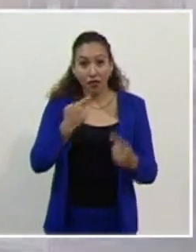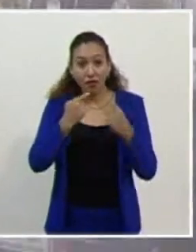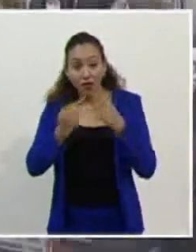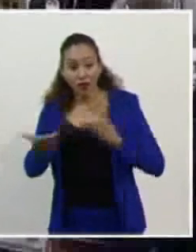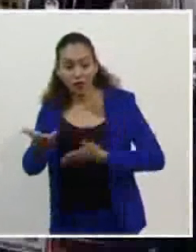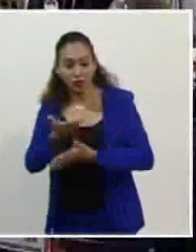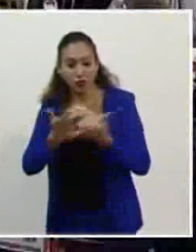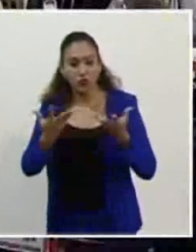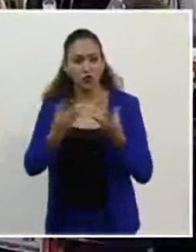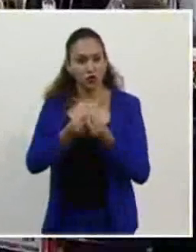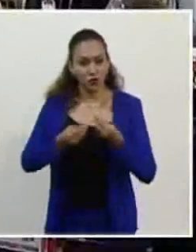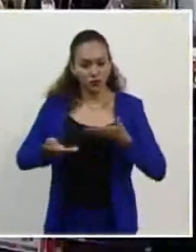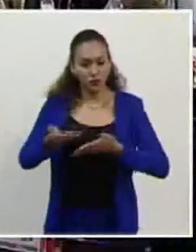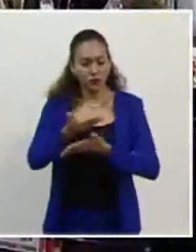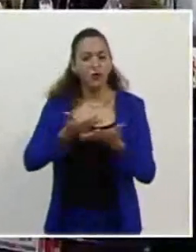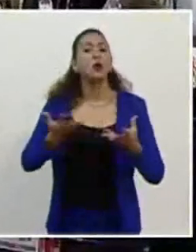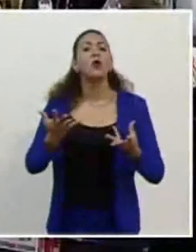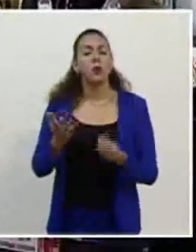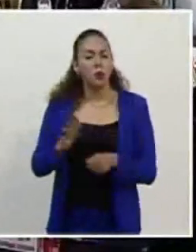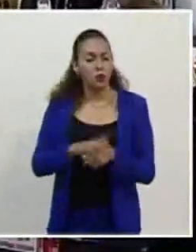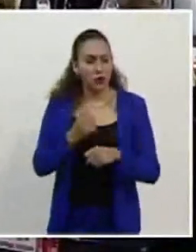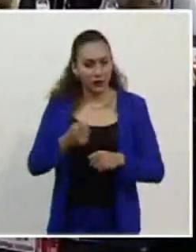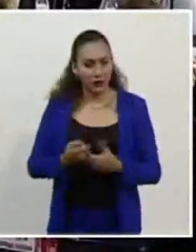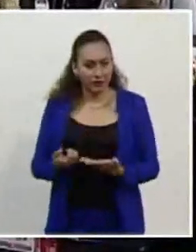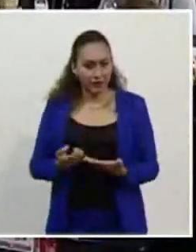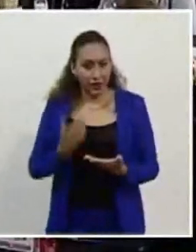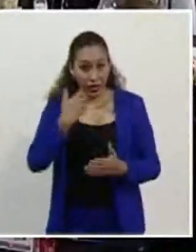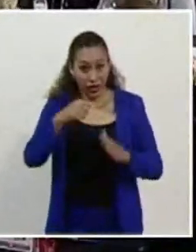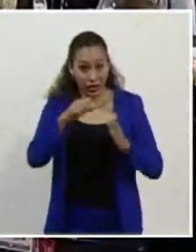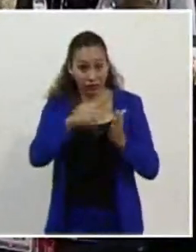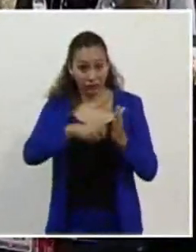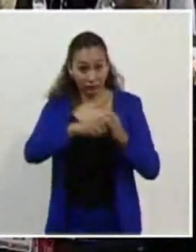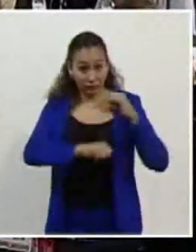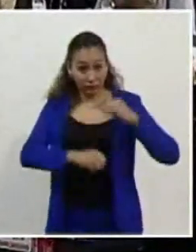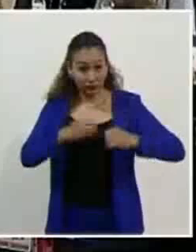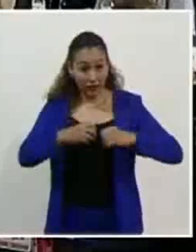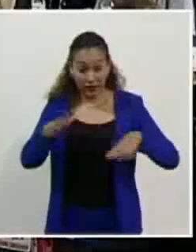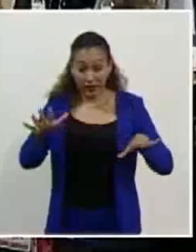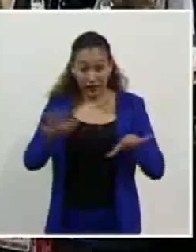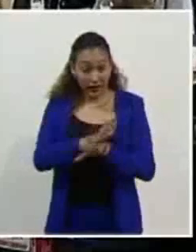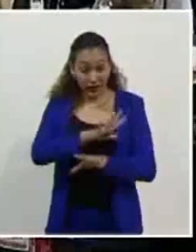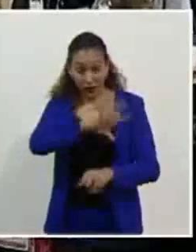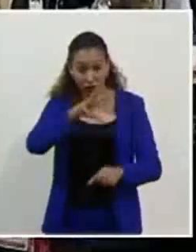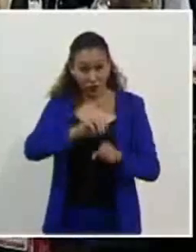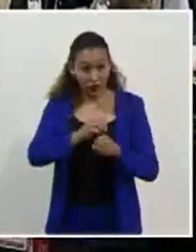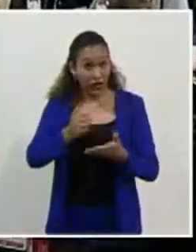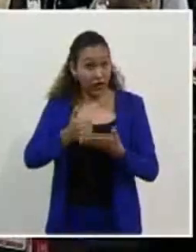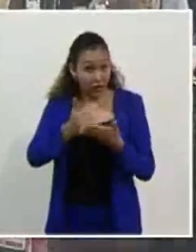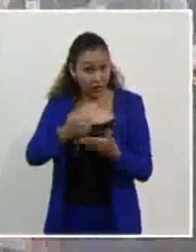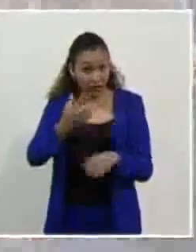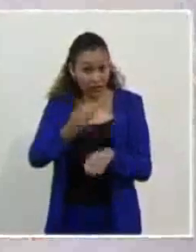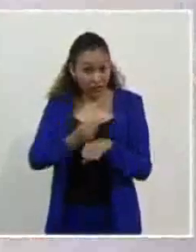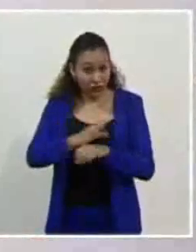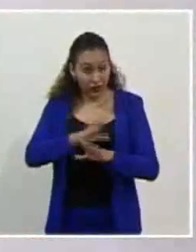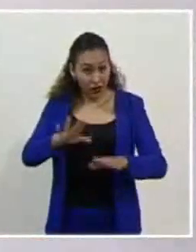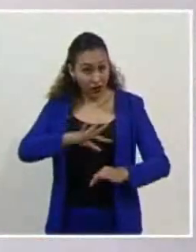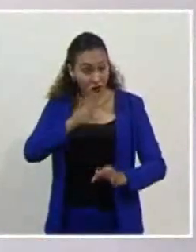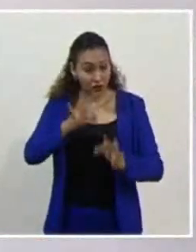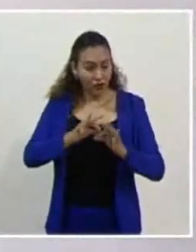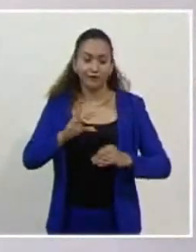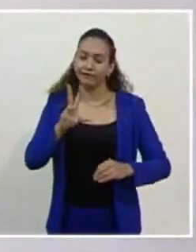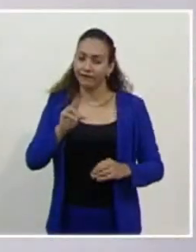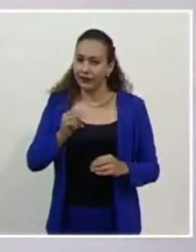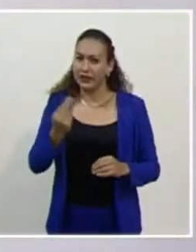de reforma al Poder Judicial no aborda el problema de raíz. Subrayó que la reforma debe basarse en un diagnóstico con